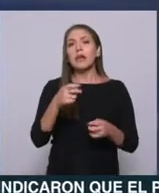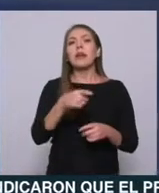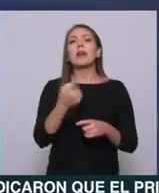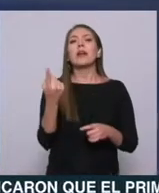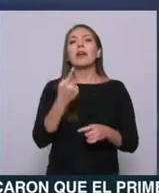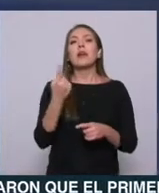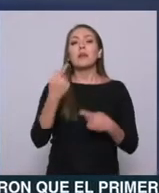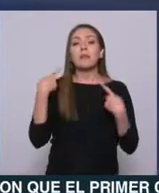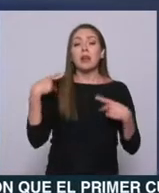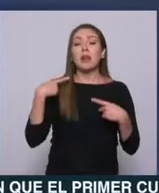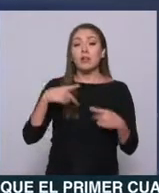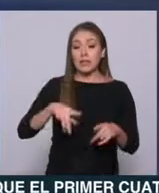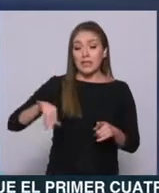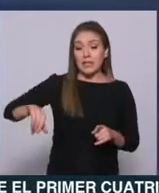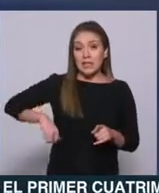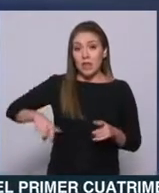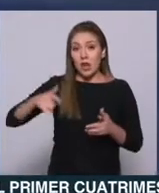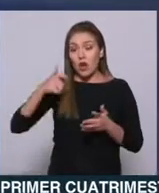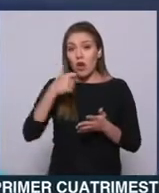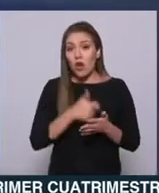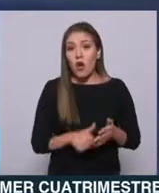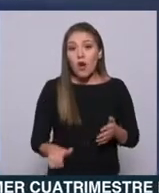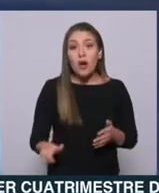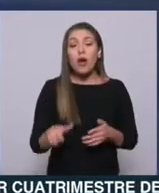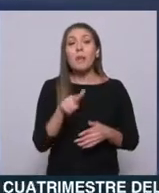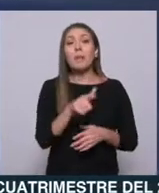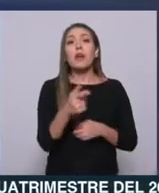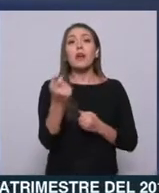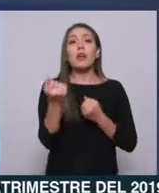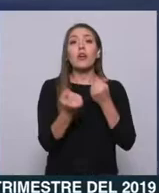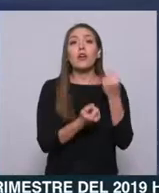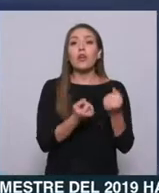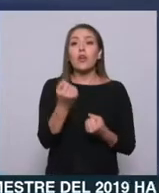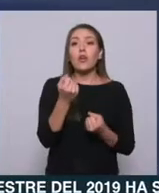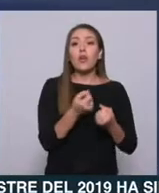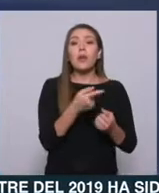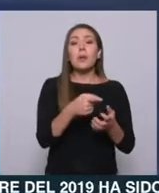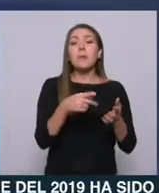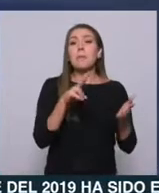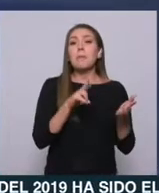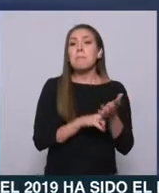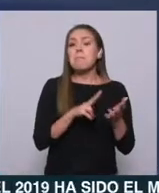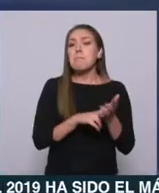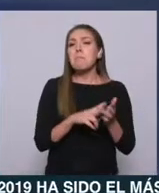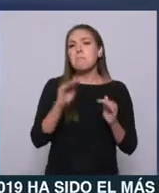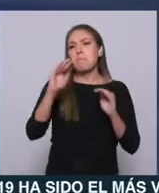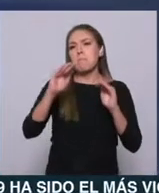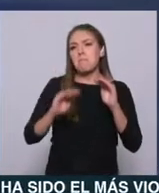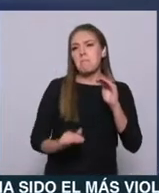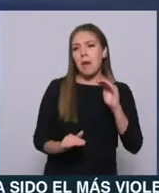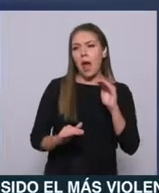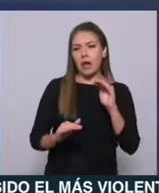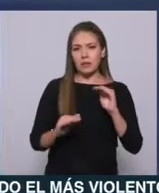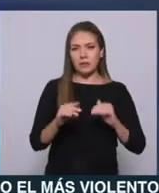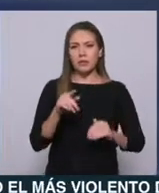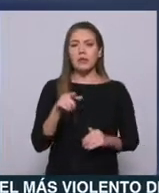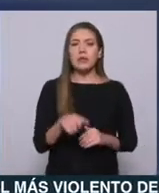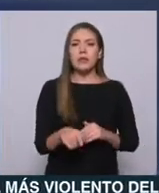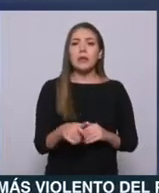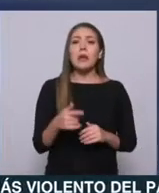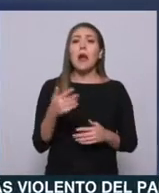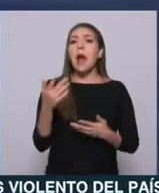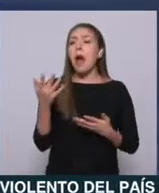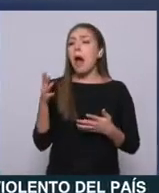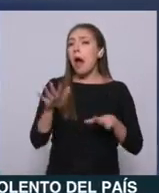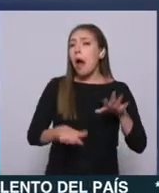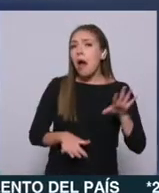potencial comprador que se interese tenga la ilusión de que se va a llevar esa pieza en un precio muy bajo. Y esa ilusión luego a veces se llega a cumplir. Si no hay mucha